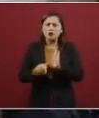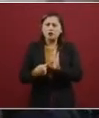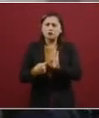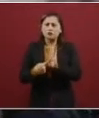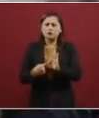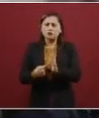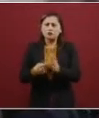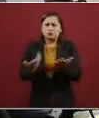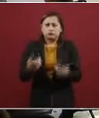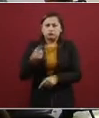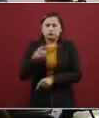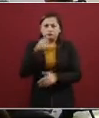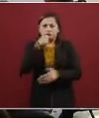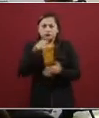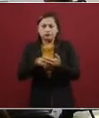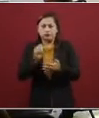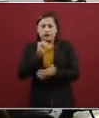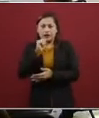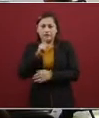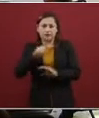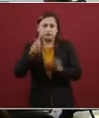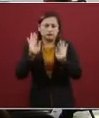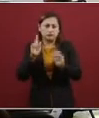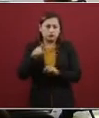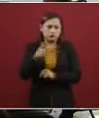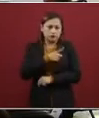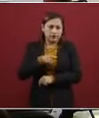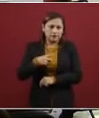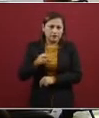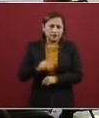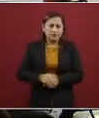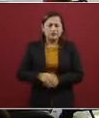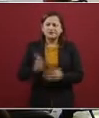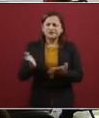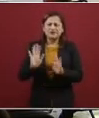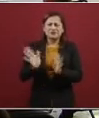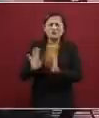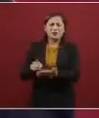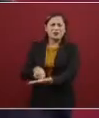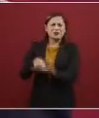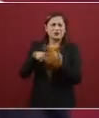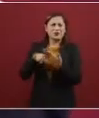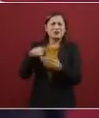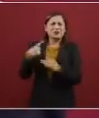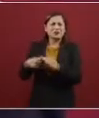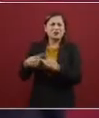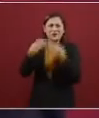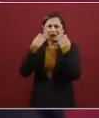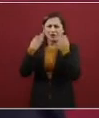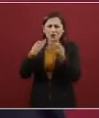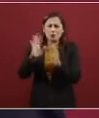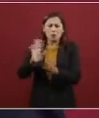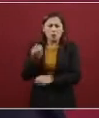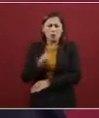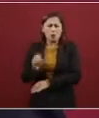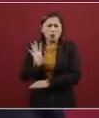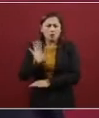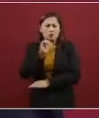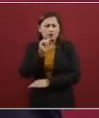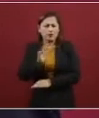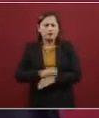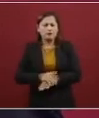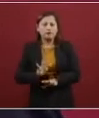este que no revelen las fuentes jorge no lo es obligatorio ni esta